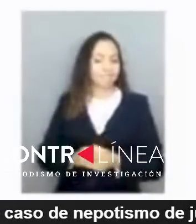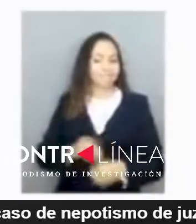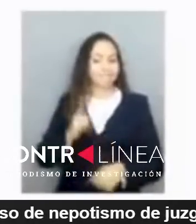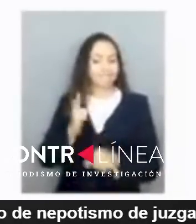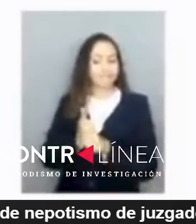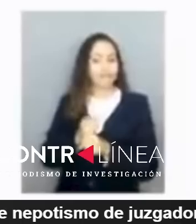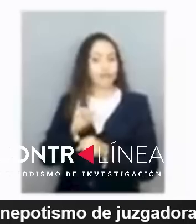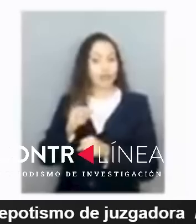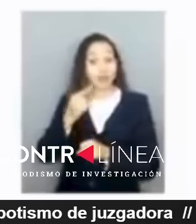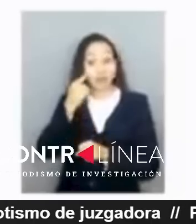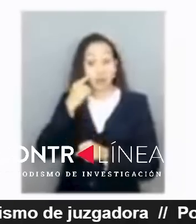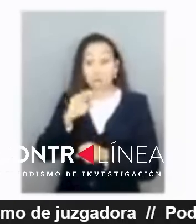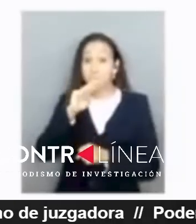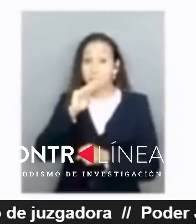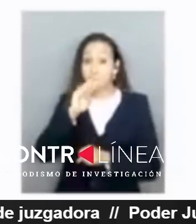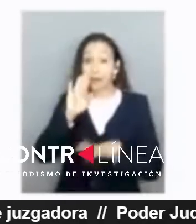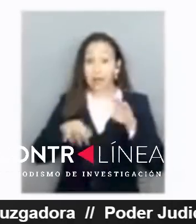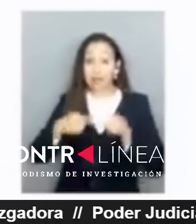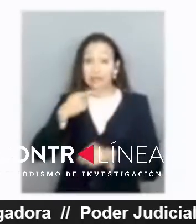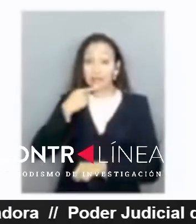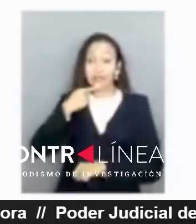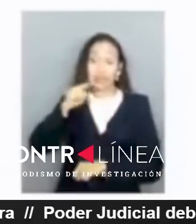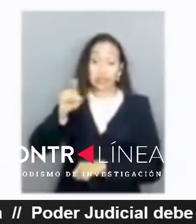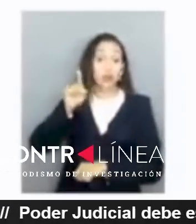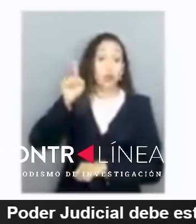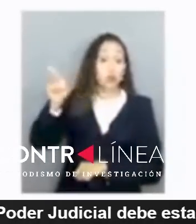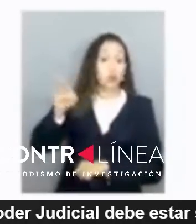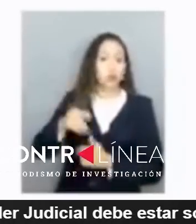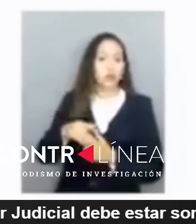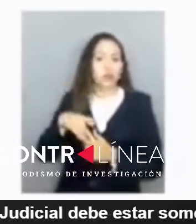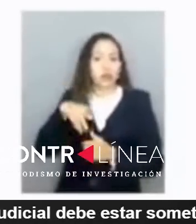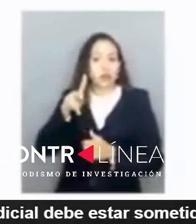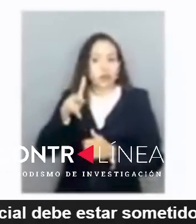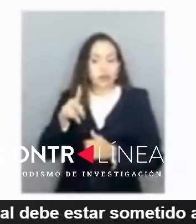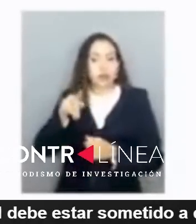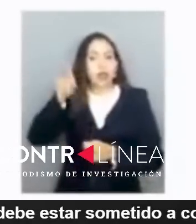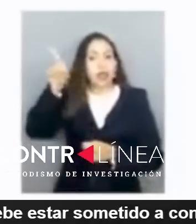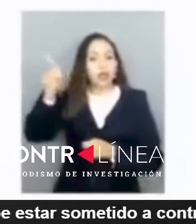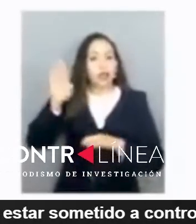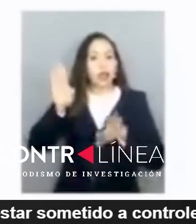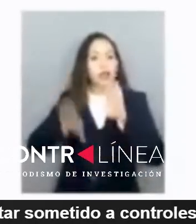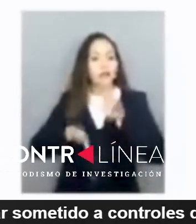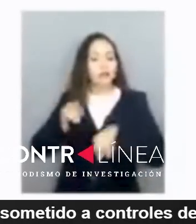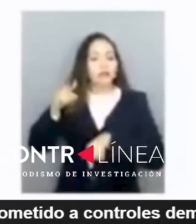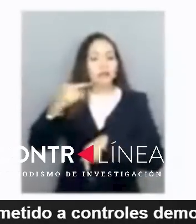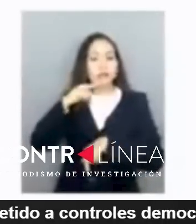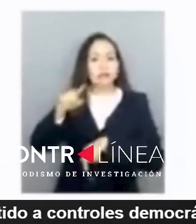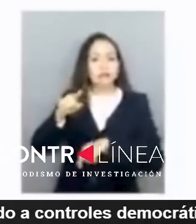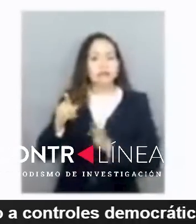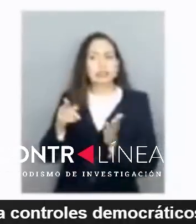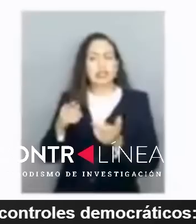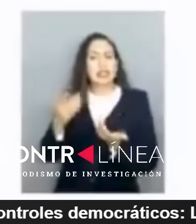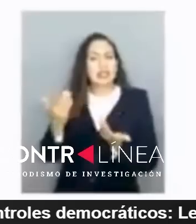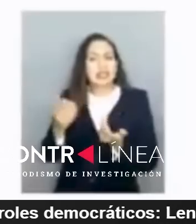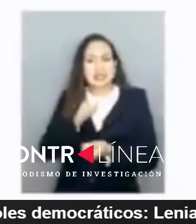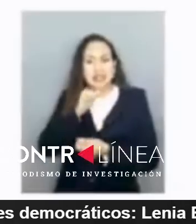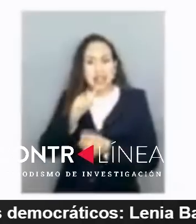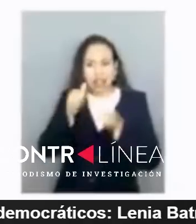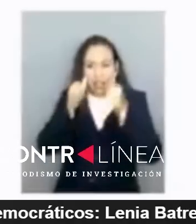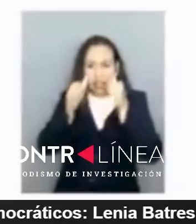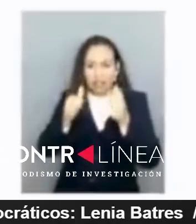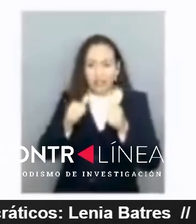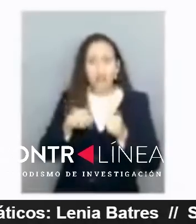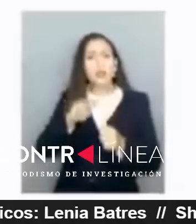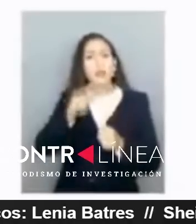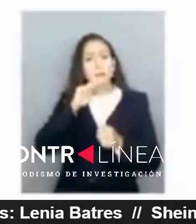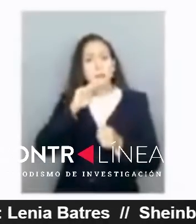las autoridades las han llevado a contar su historia una infinidad de veces. Han